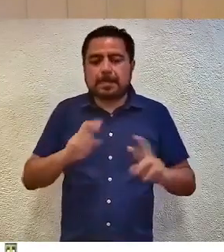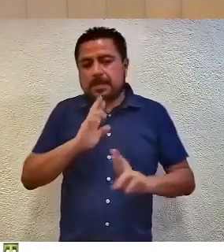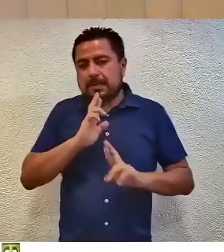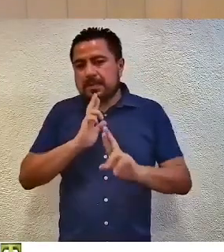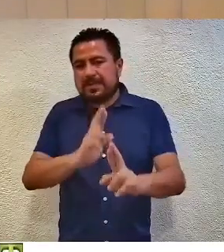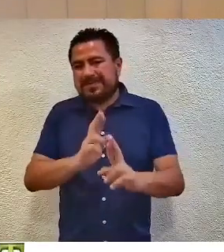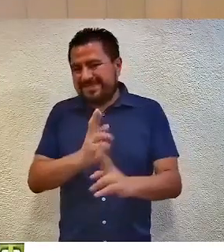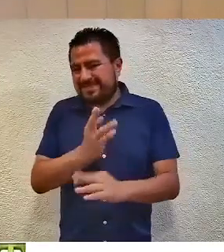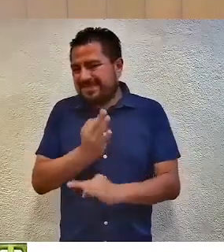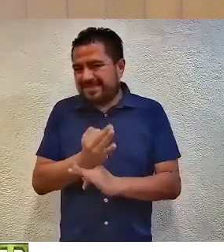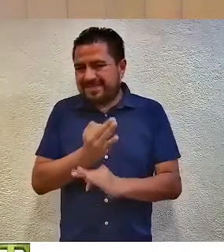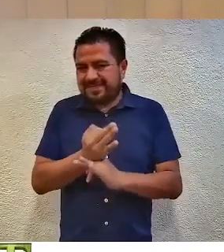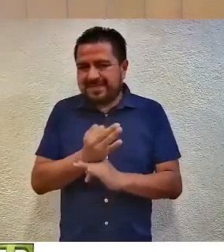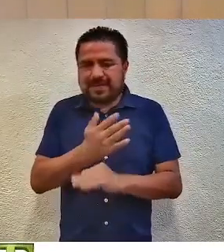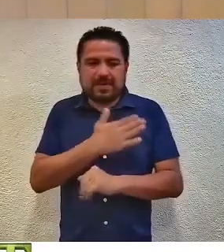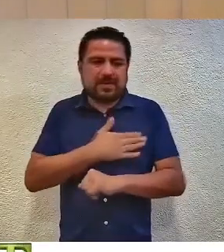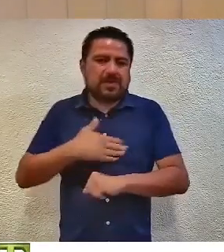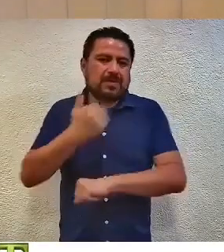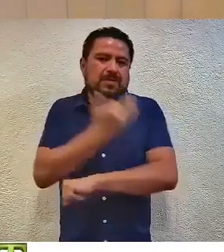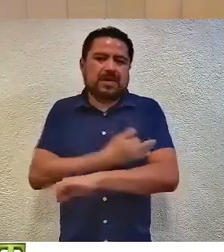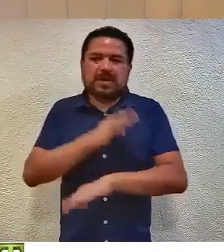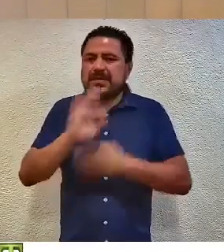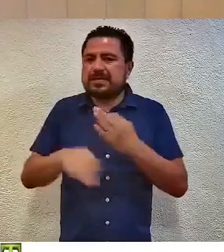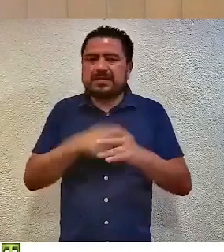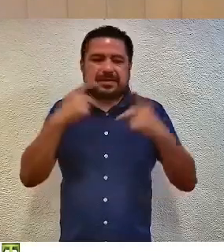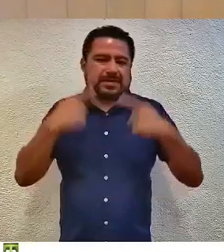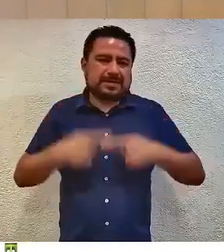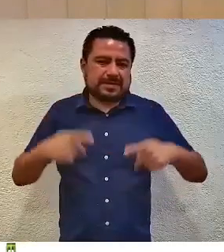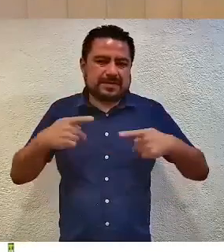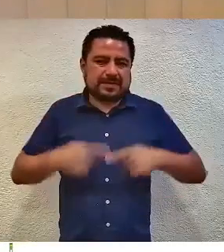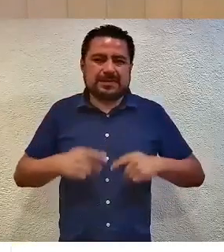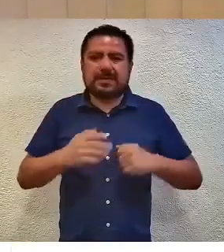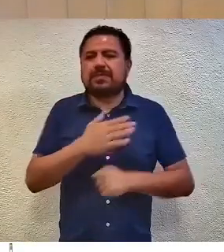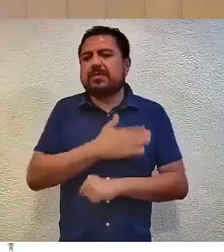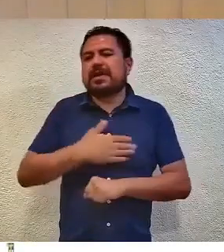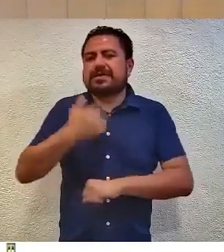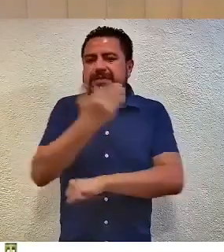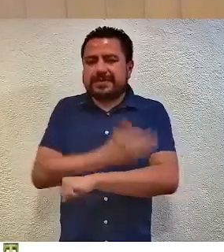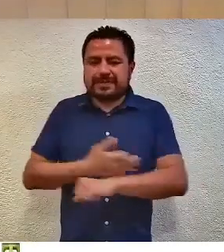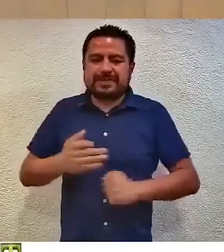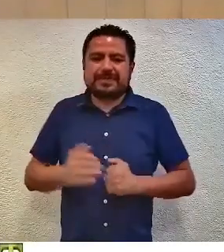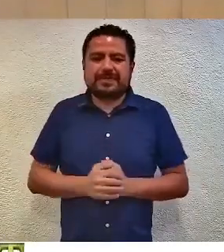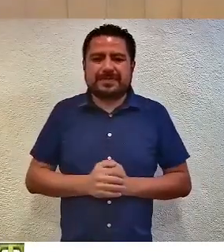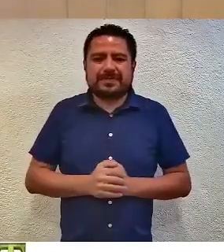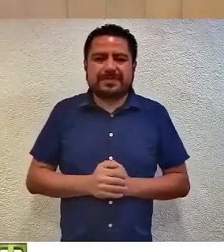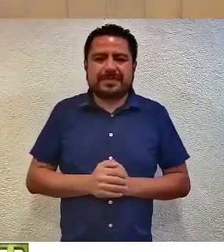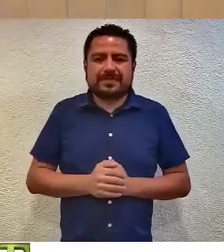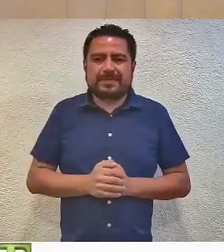resolución. Muy buenas tardes a todas y a todos. Buenas tardes.